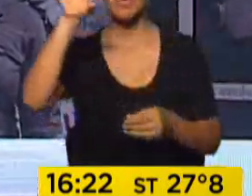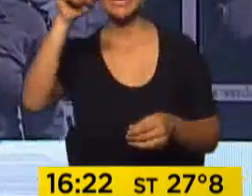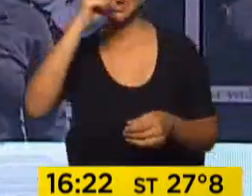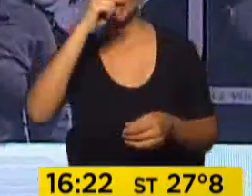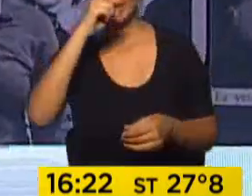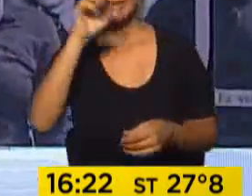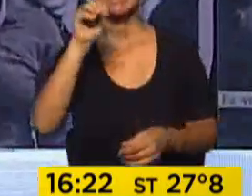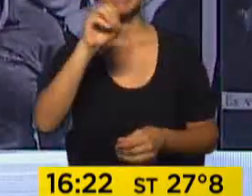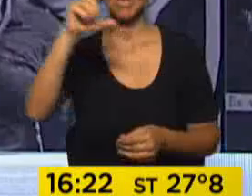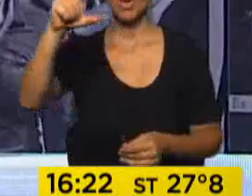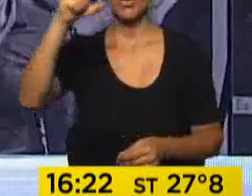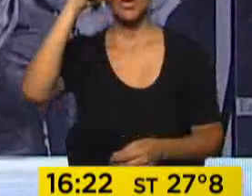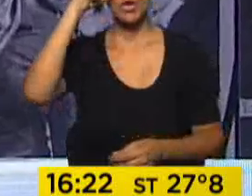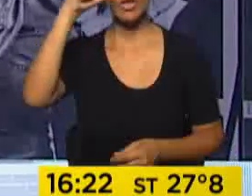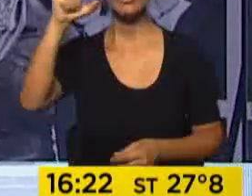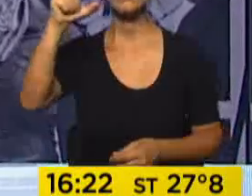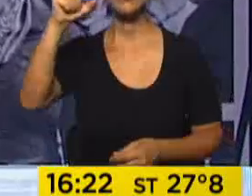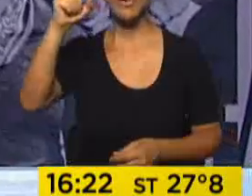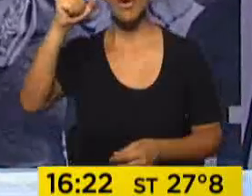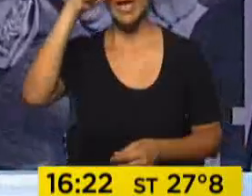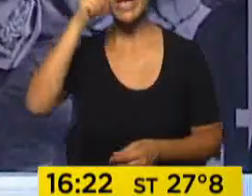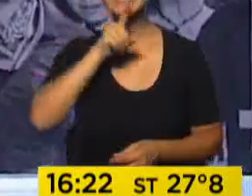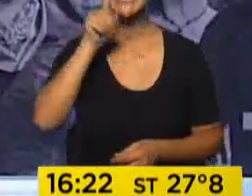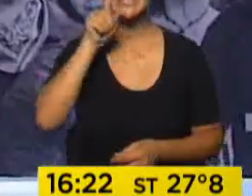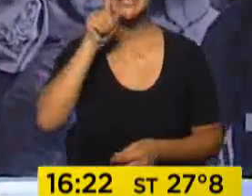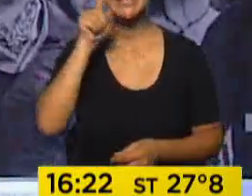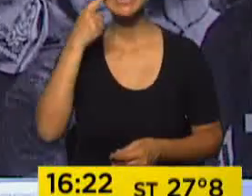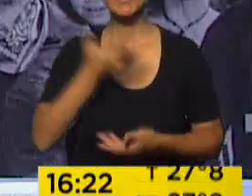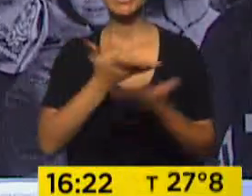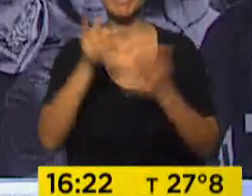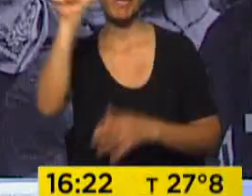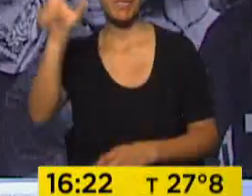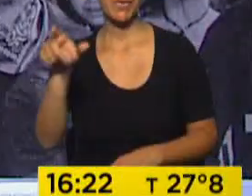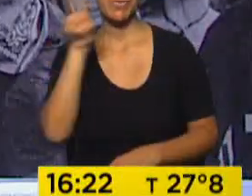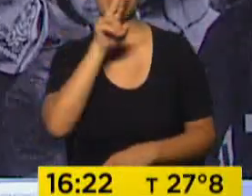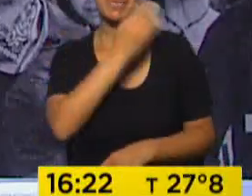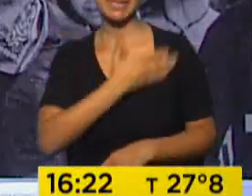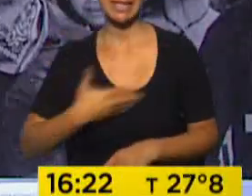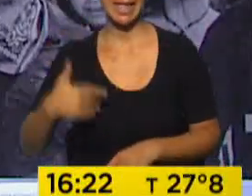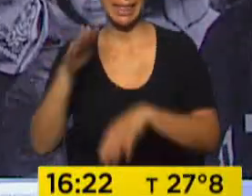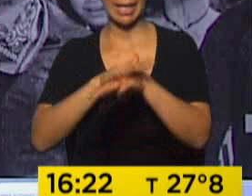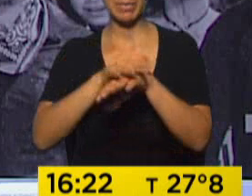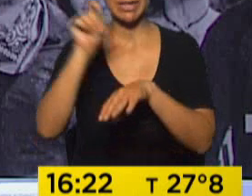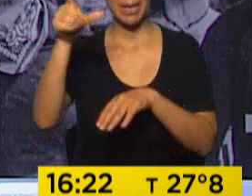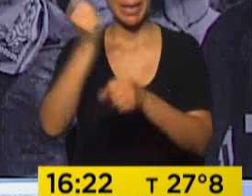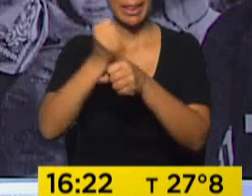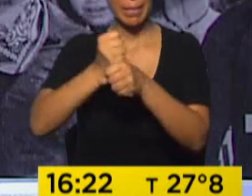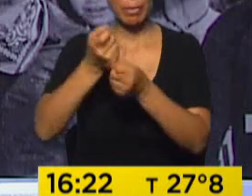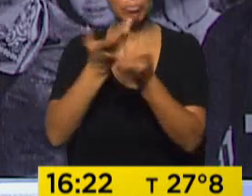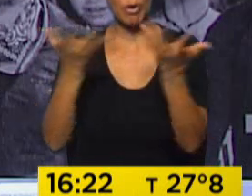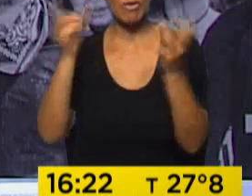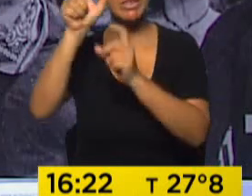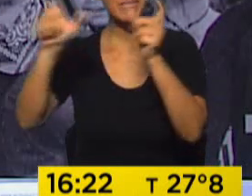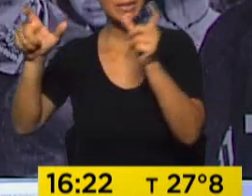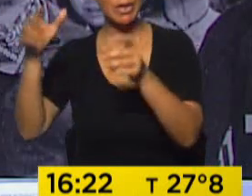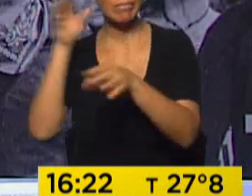se la presentábamos en la voz de su presidenta, en la voz de quien lleva adelante la tarea que desarrollan en esa provincia con tantas personas que se han